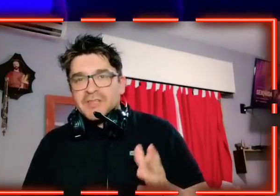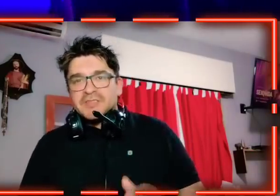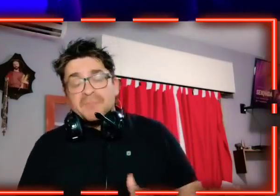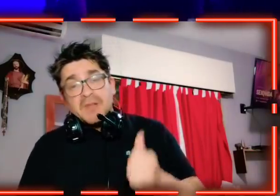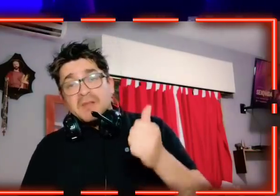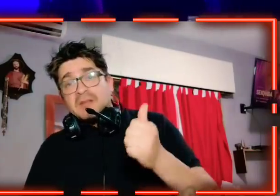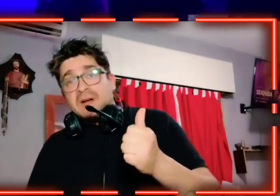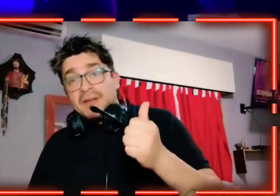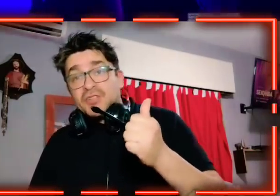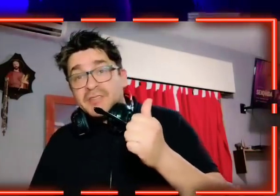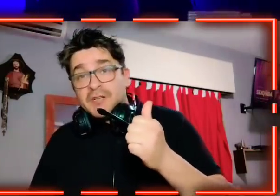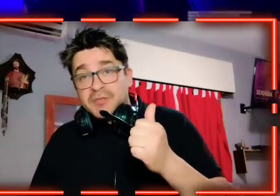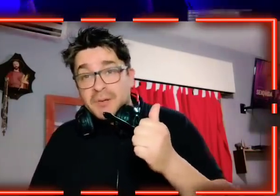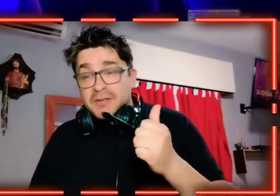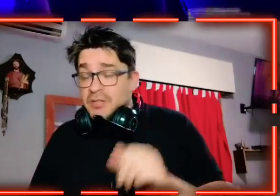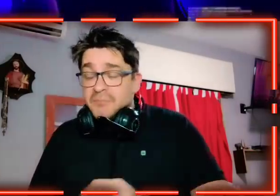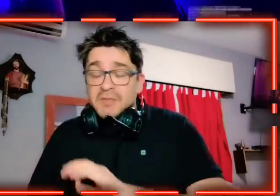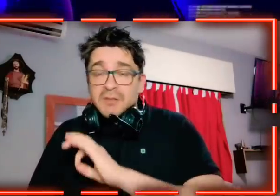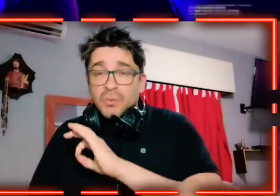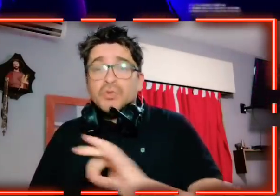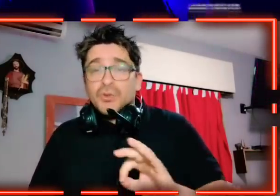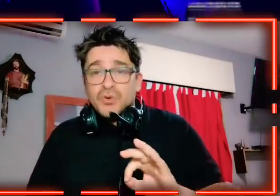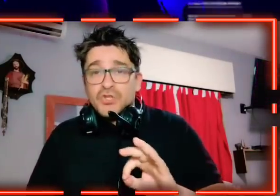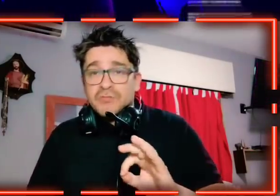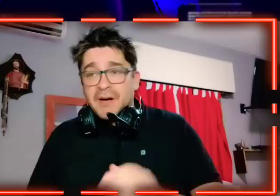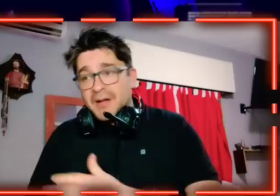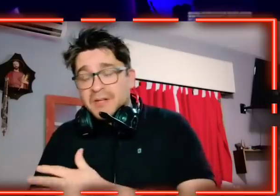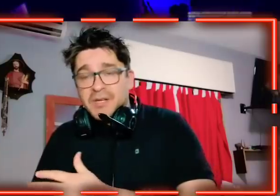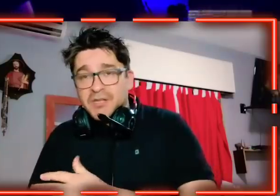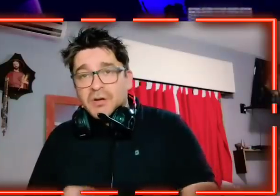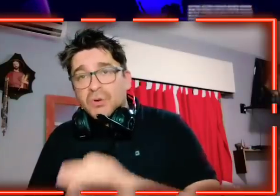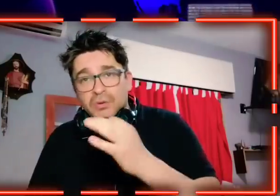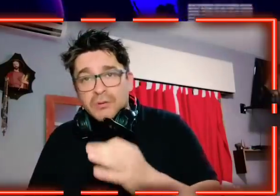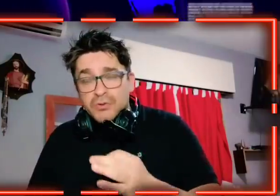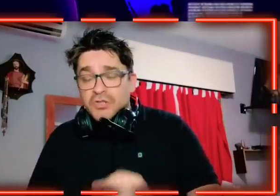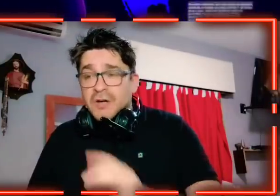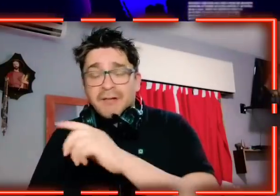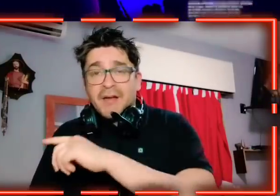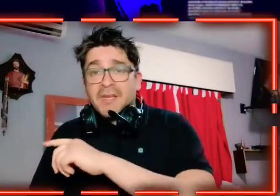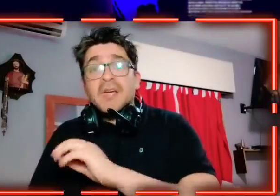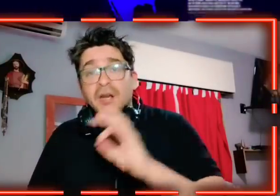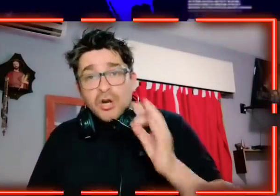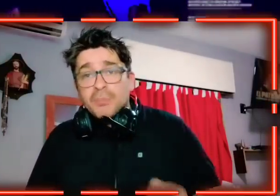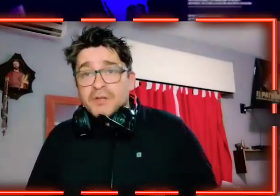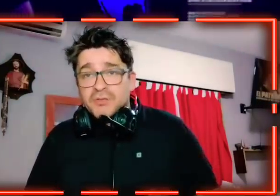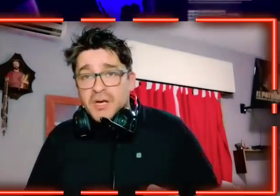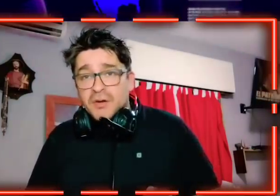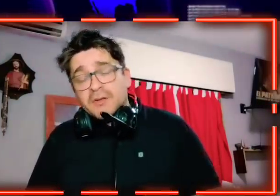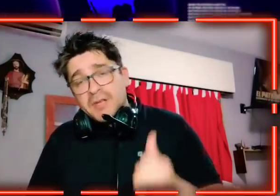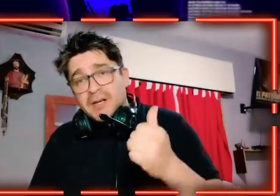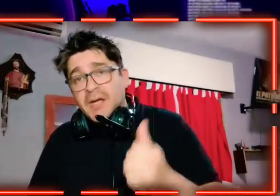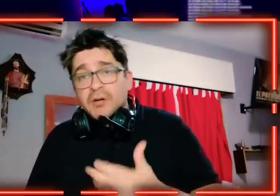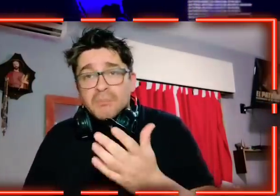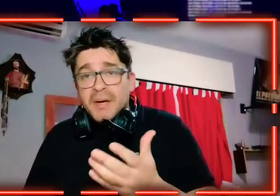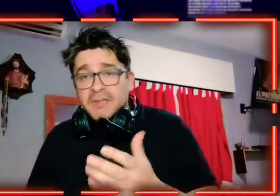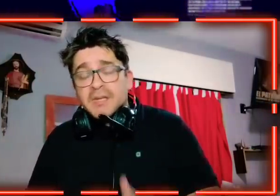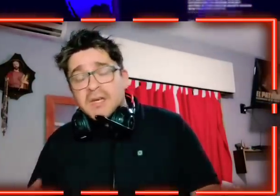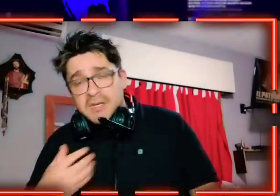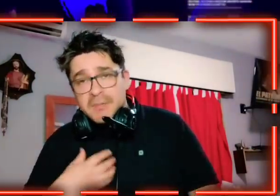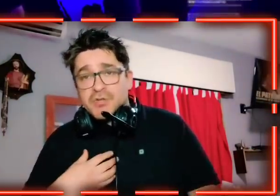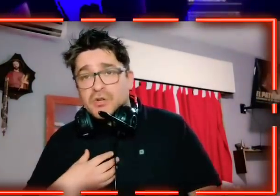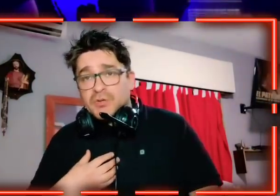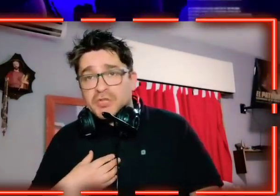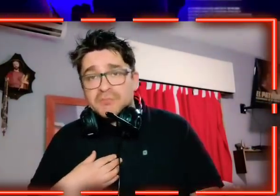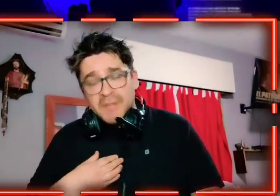100%. Creo que es así. Abrazo, gente, como siempre le digo. Un orgullo hablar de México, un orgullo hablar de López Obrador. Denle like,